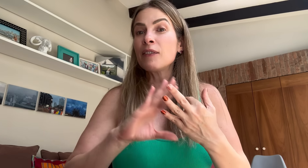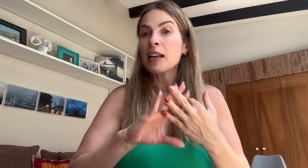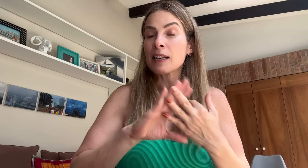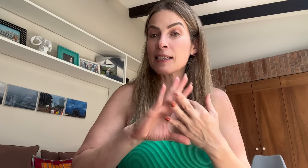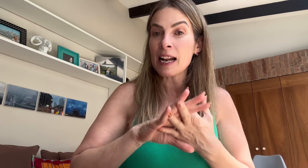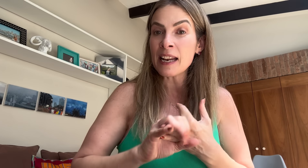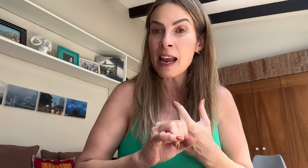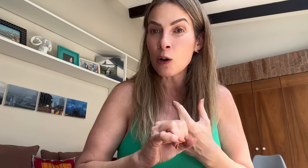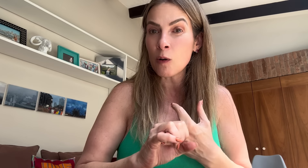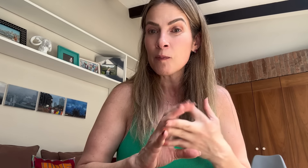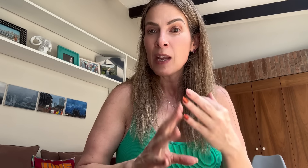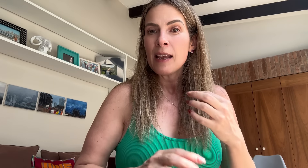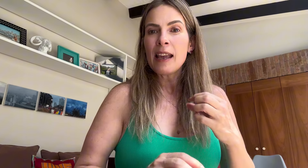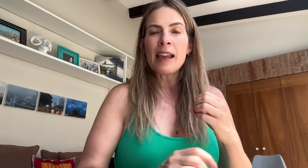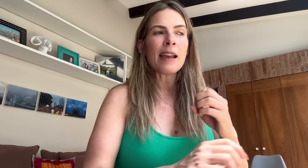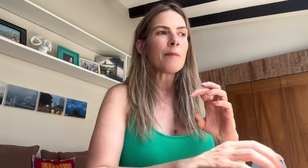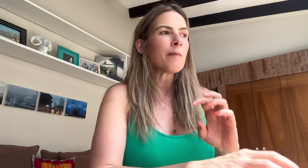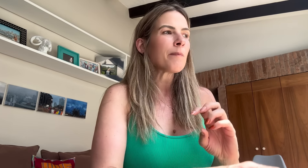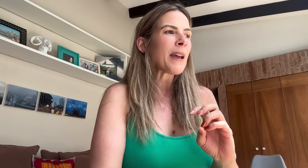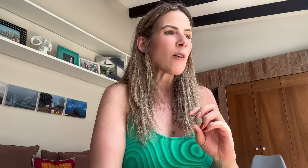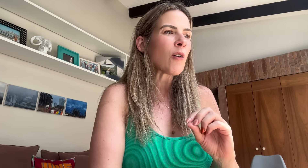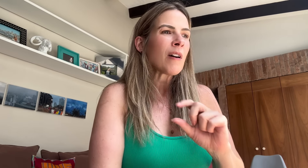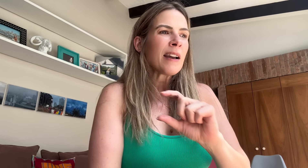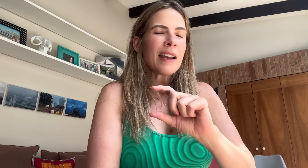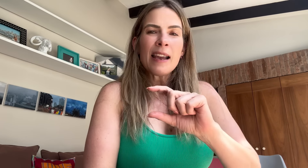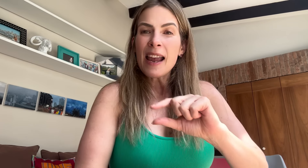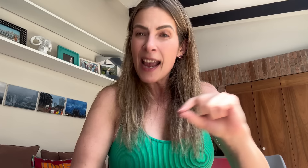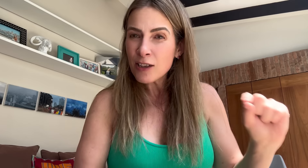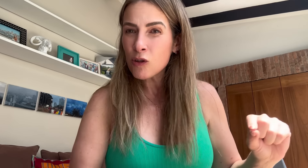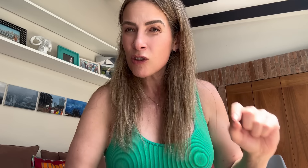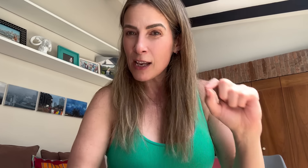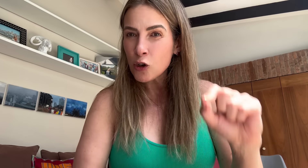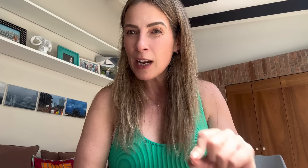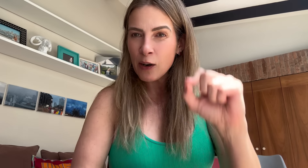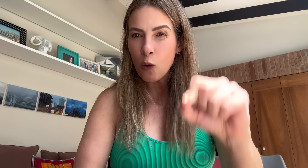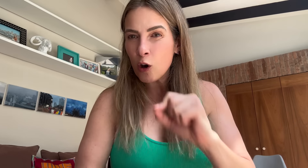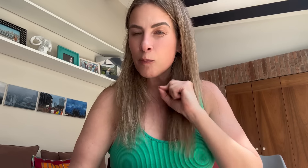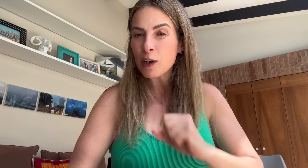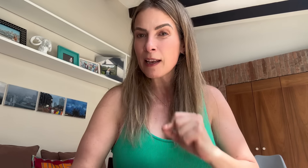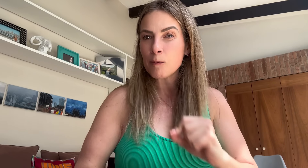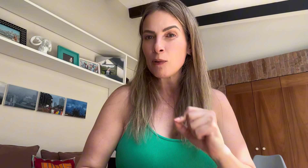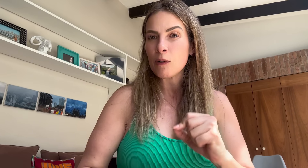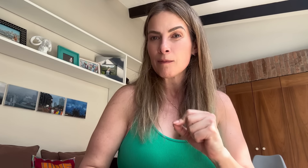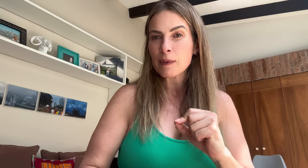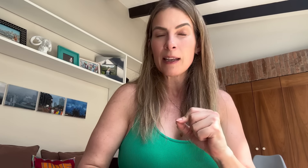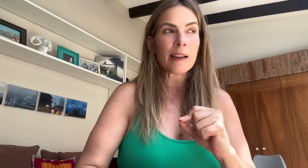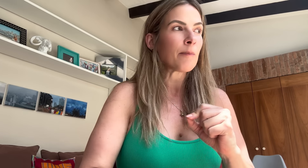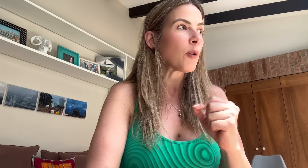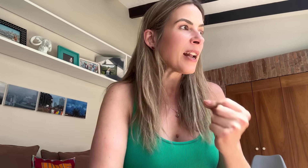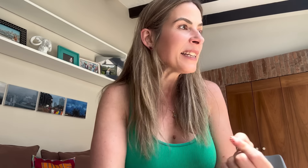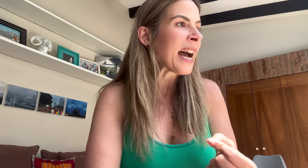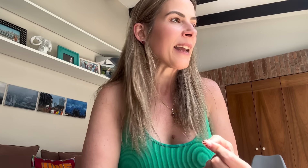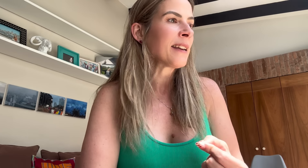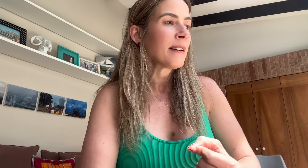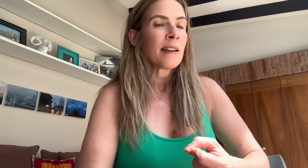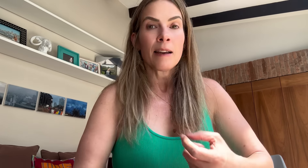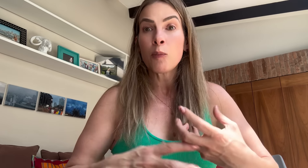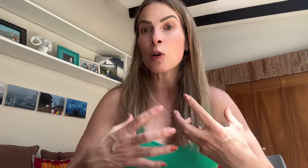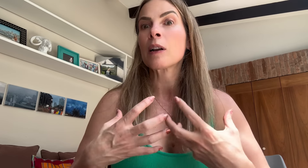que el viernes era negro. Pero esos que lloran hoy, por ejemplo, por el